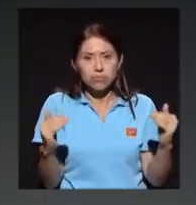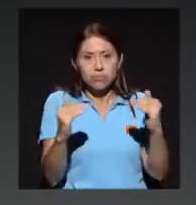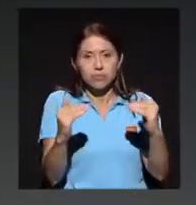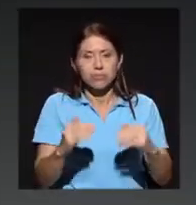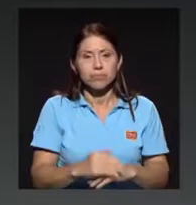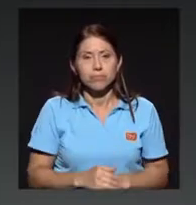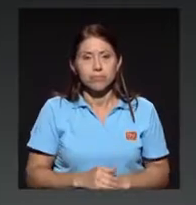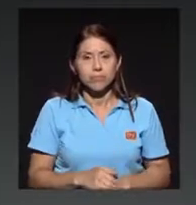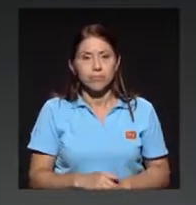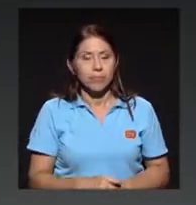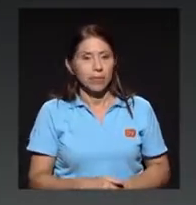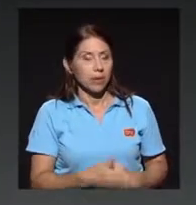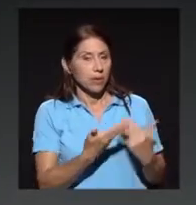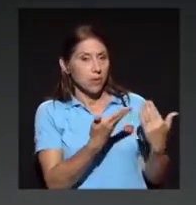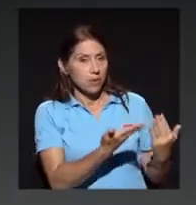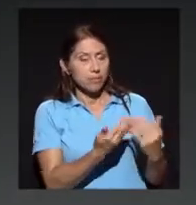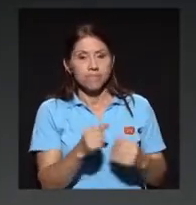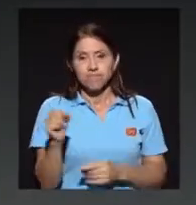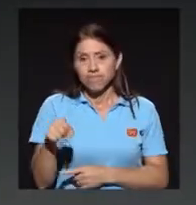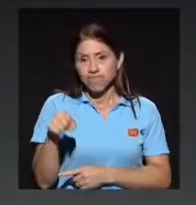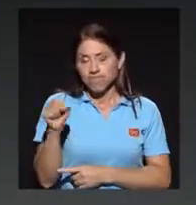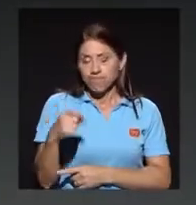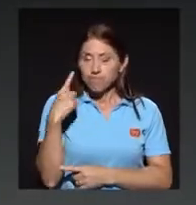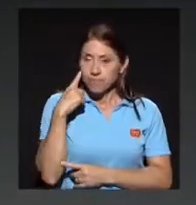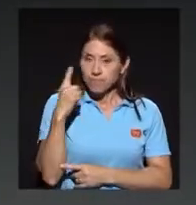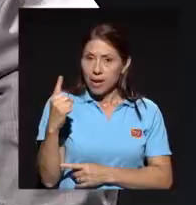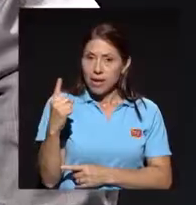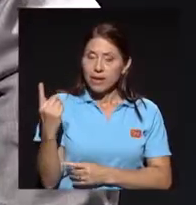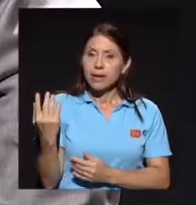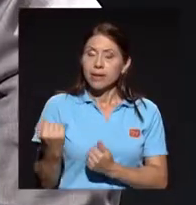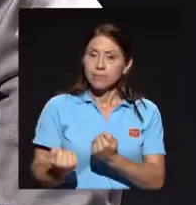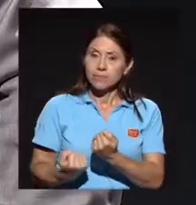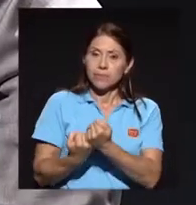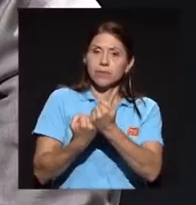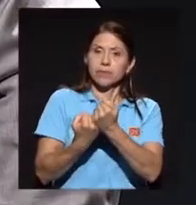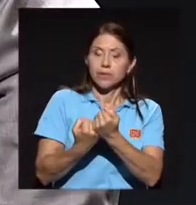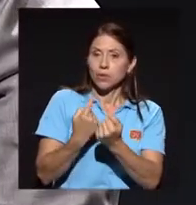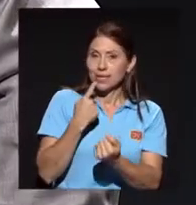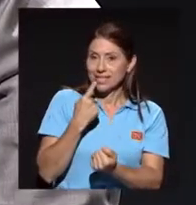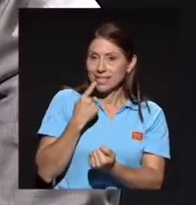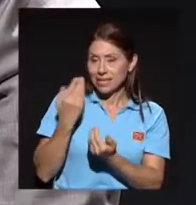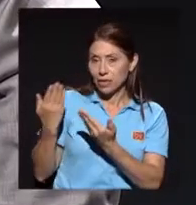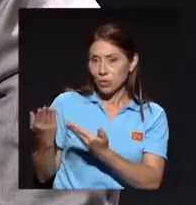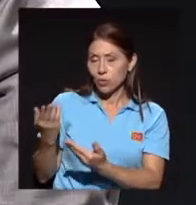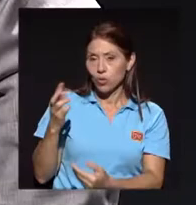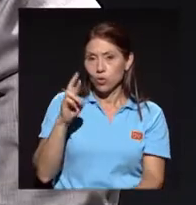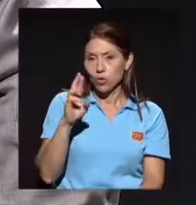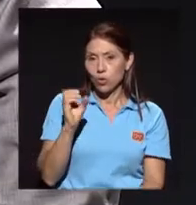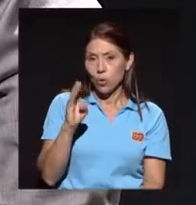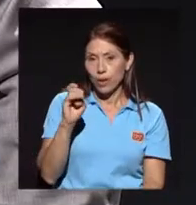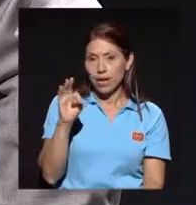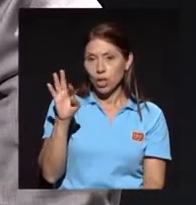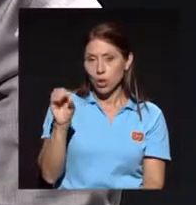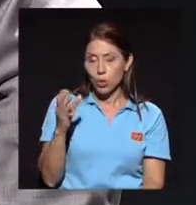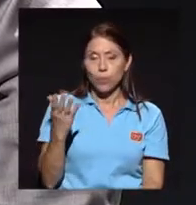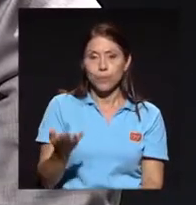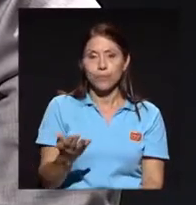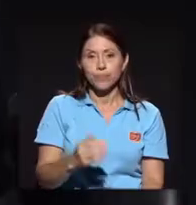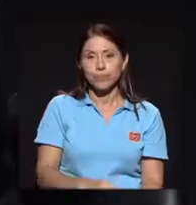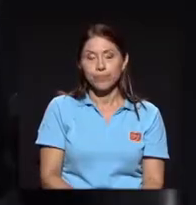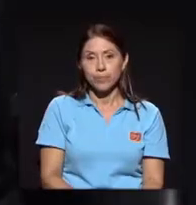no básicamente para reafirmar esto qué roberto nos nos plantea